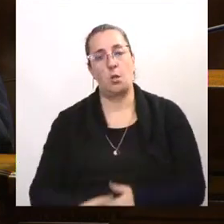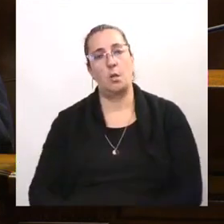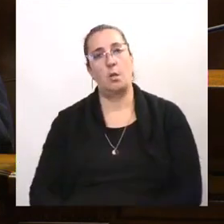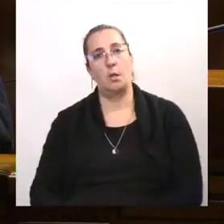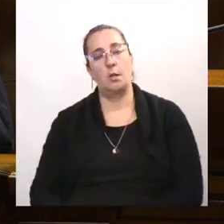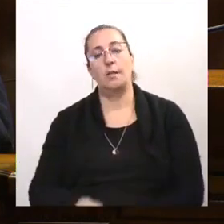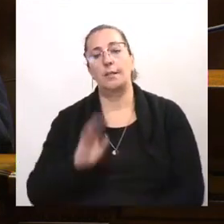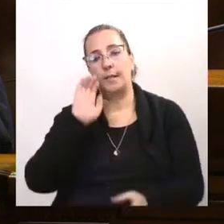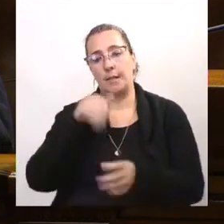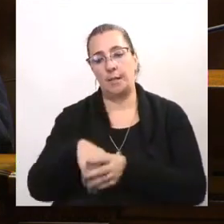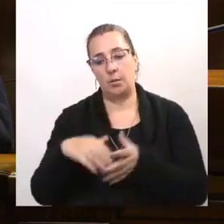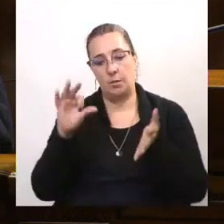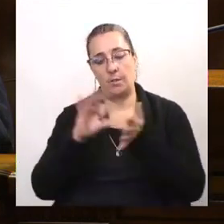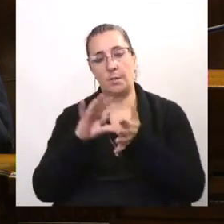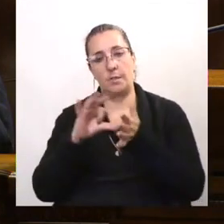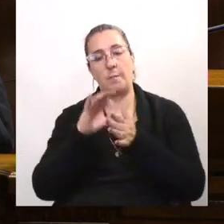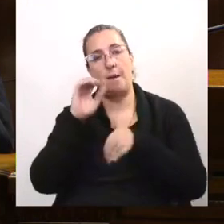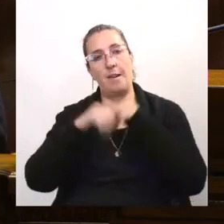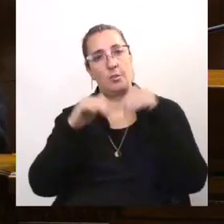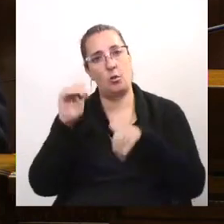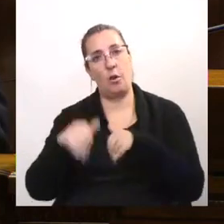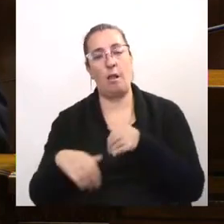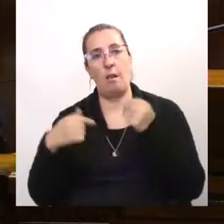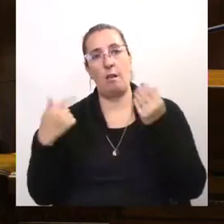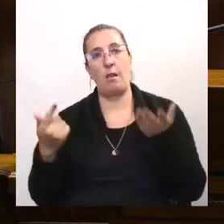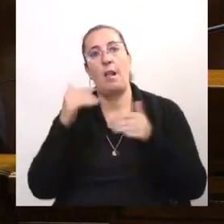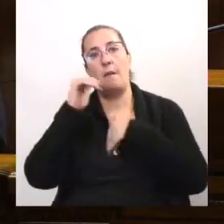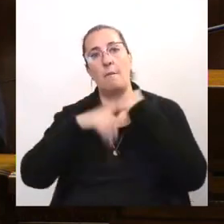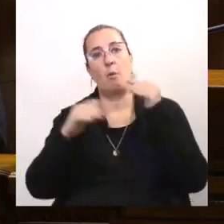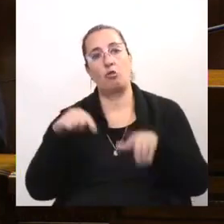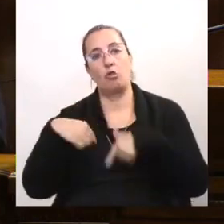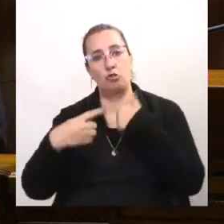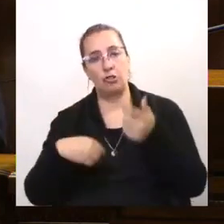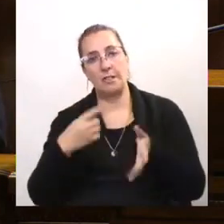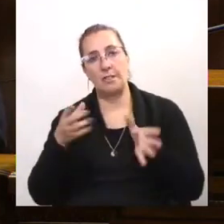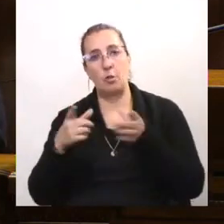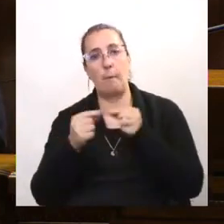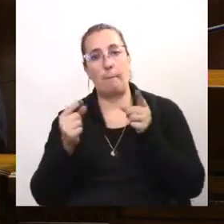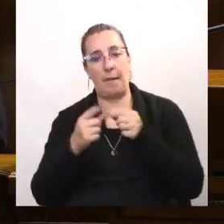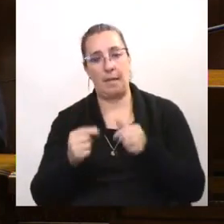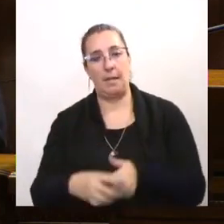forme parte de nuestro sistema electoral y que el voto siga siendo en papel.